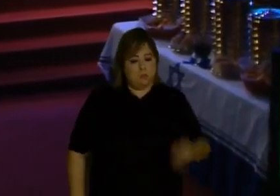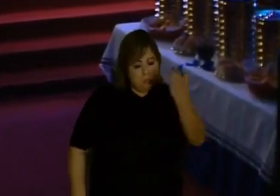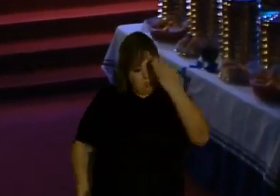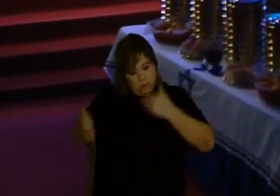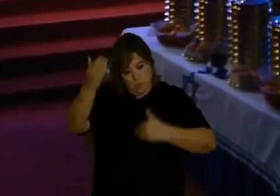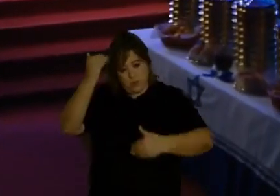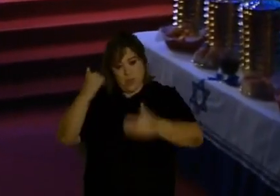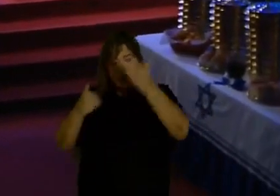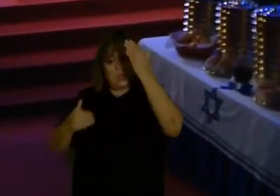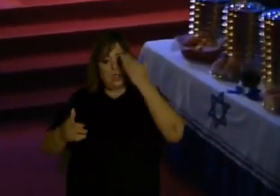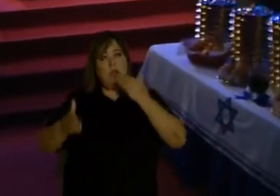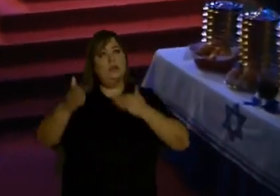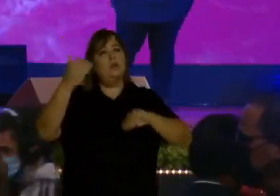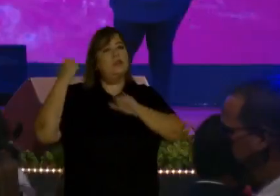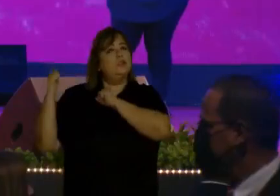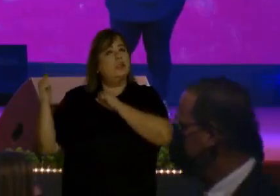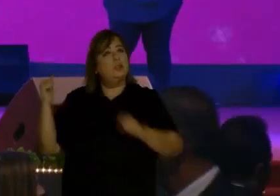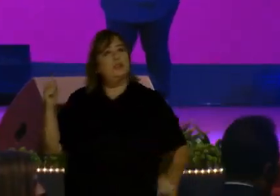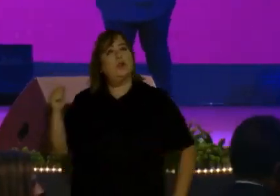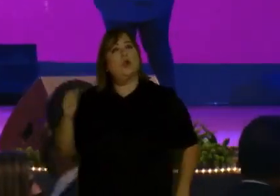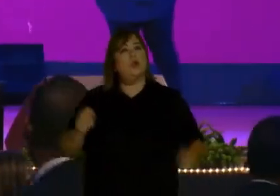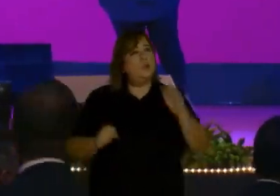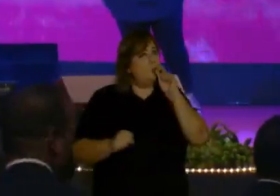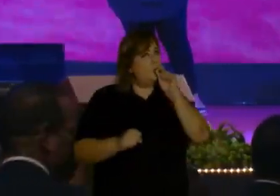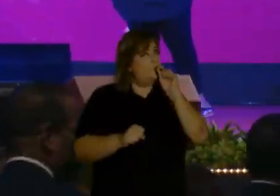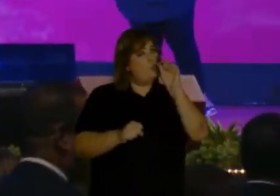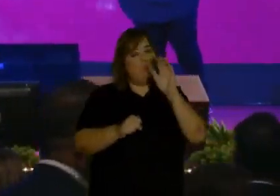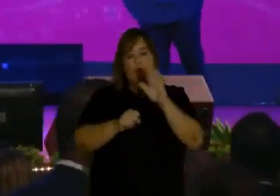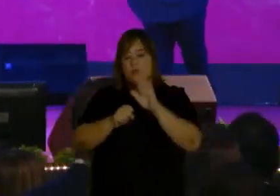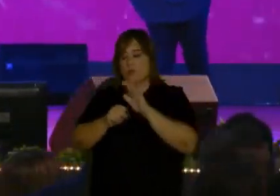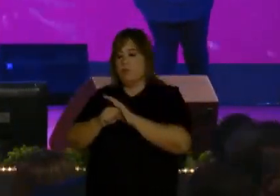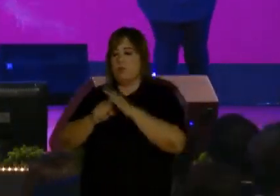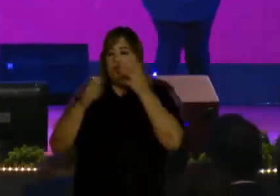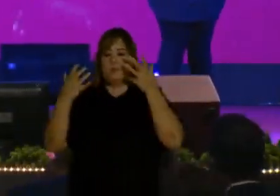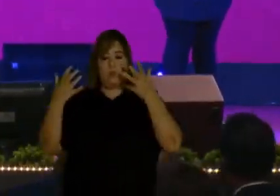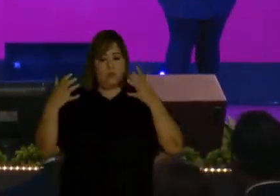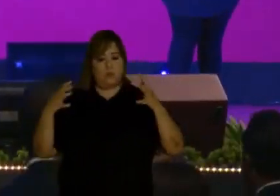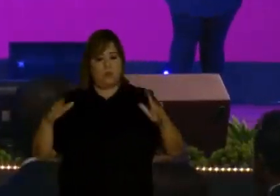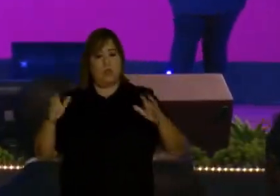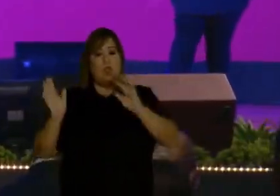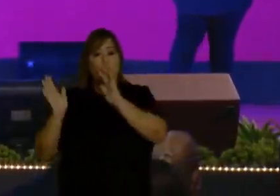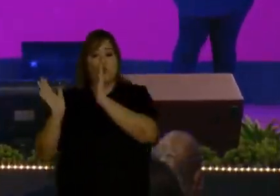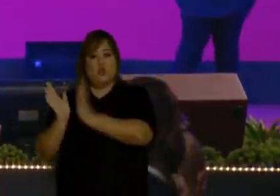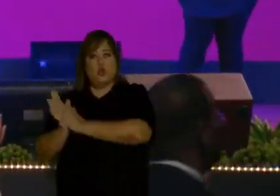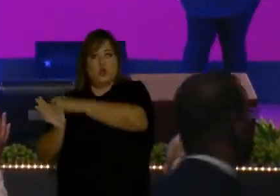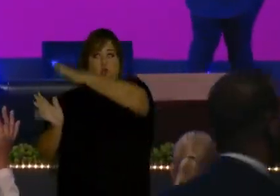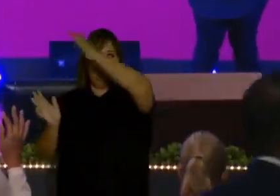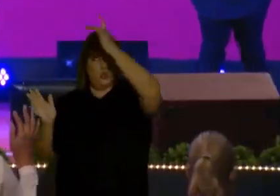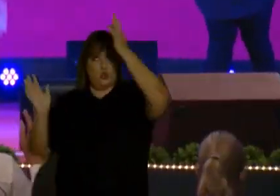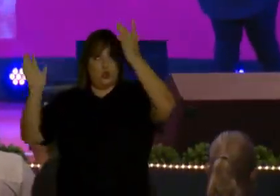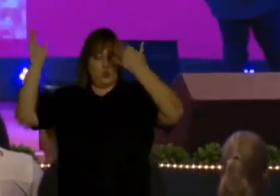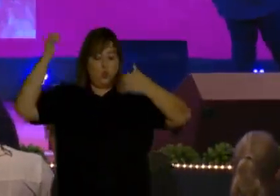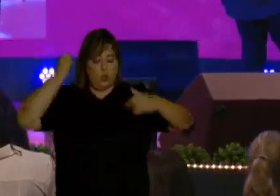Nueve. mes 9.